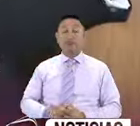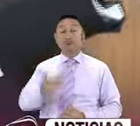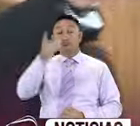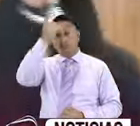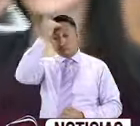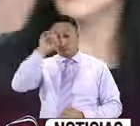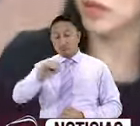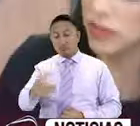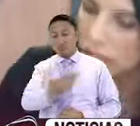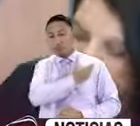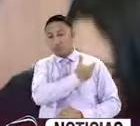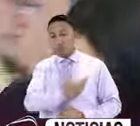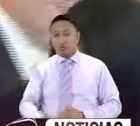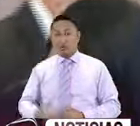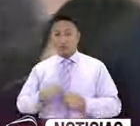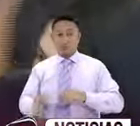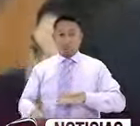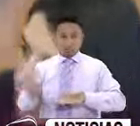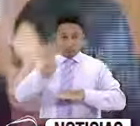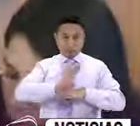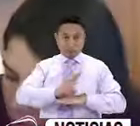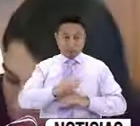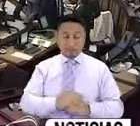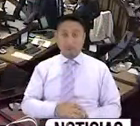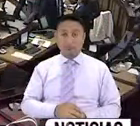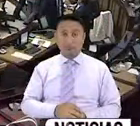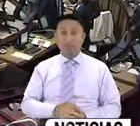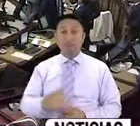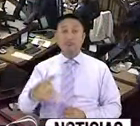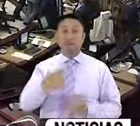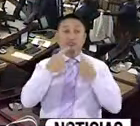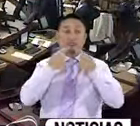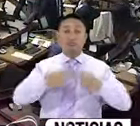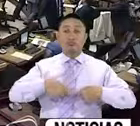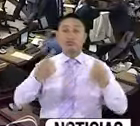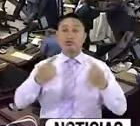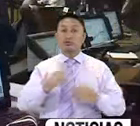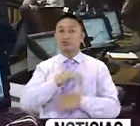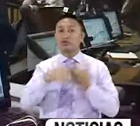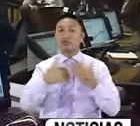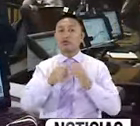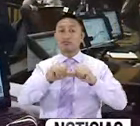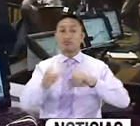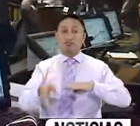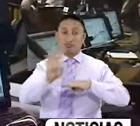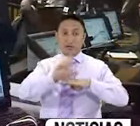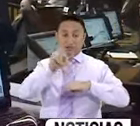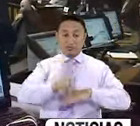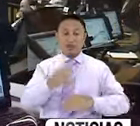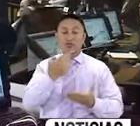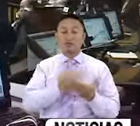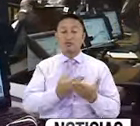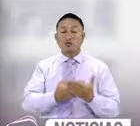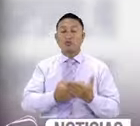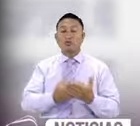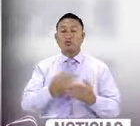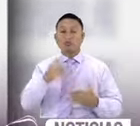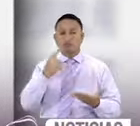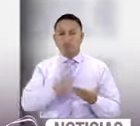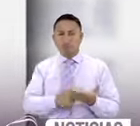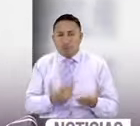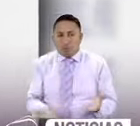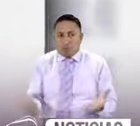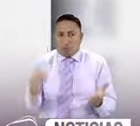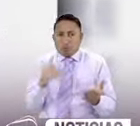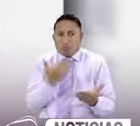de la Asamblea Nacional, Henry Kronfle, convocó al Pleno de la Asamblea a sesionar para analizar la propuesta de